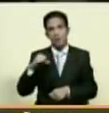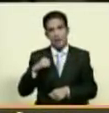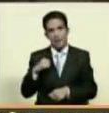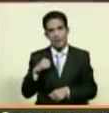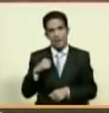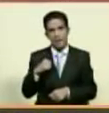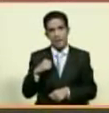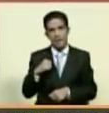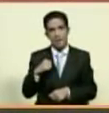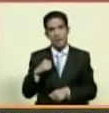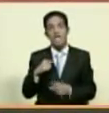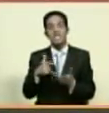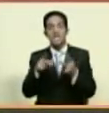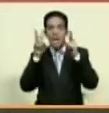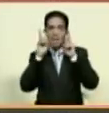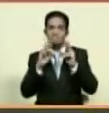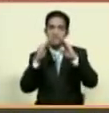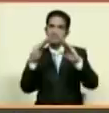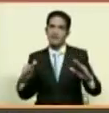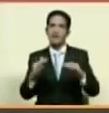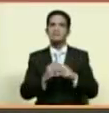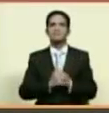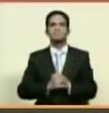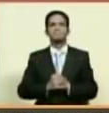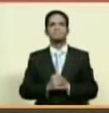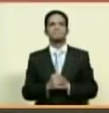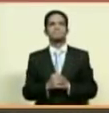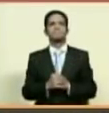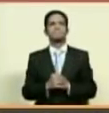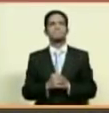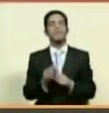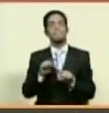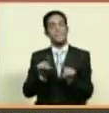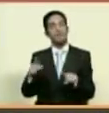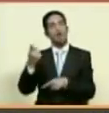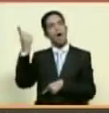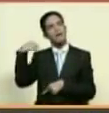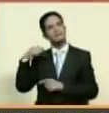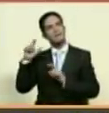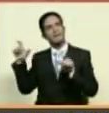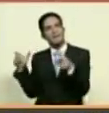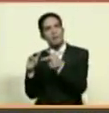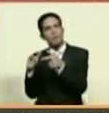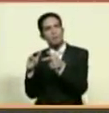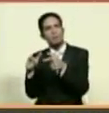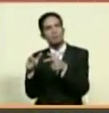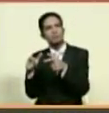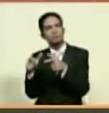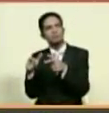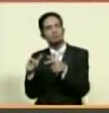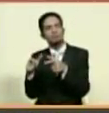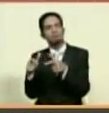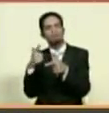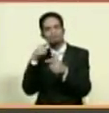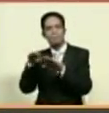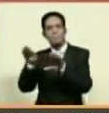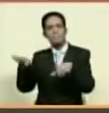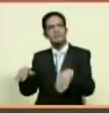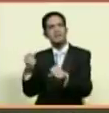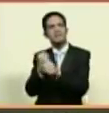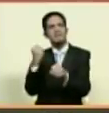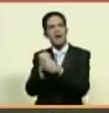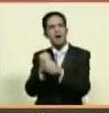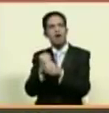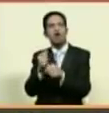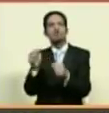de higiene del hogar y aseo personal. Pero el día de ayer sostuvimos una mesa de trabajo con el sector avícola y